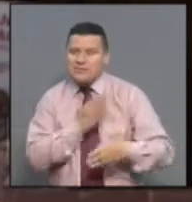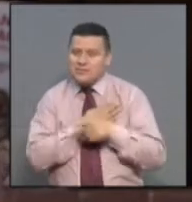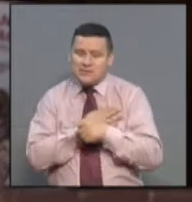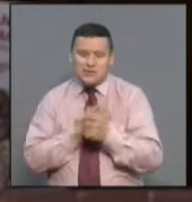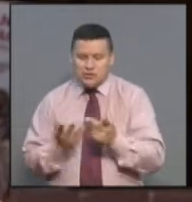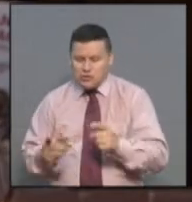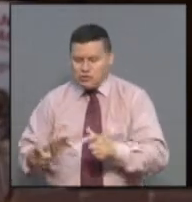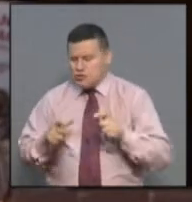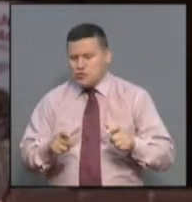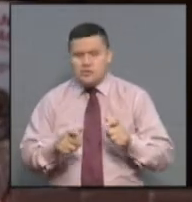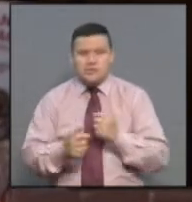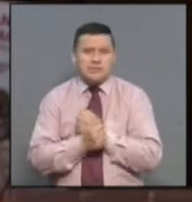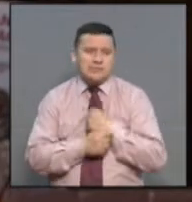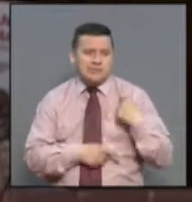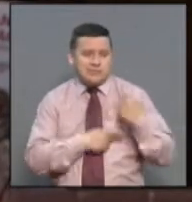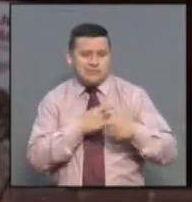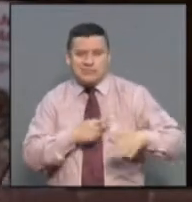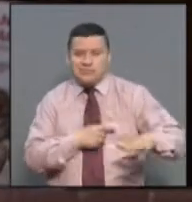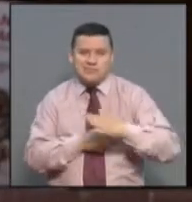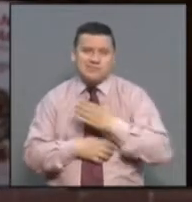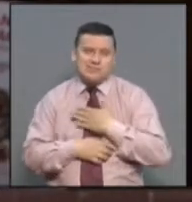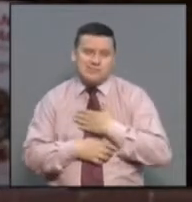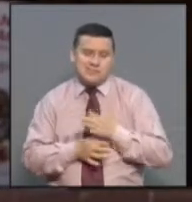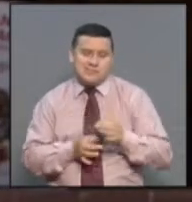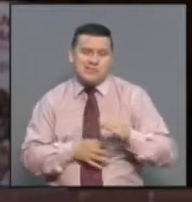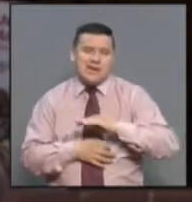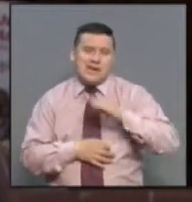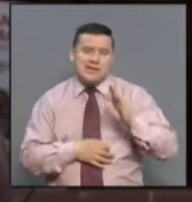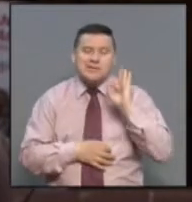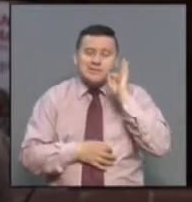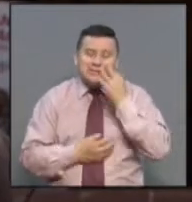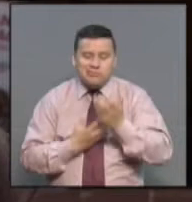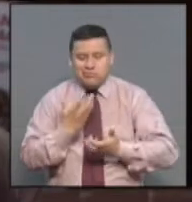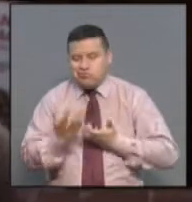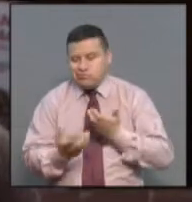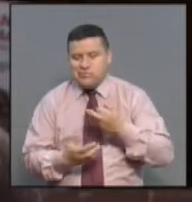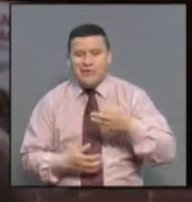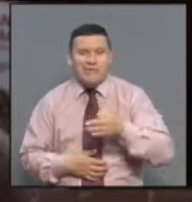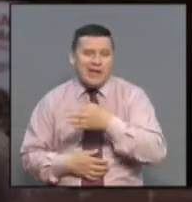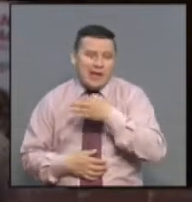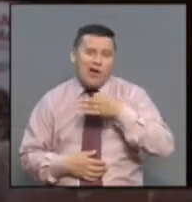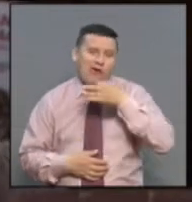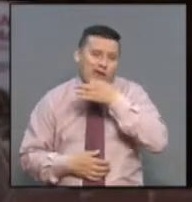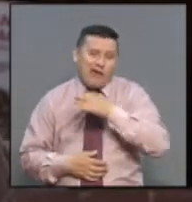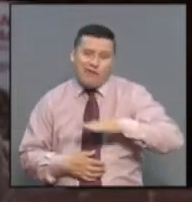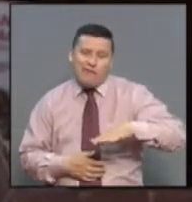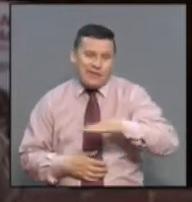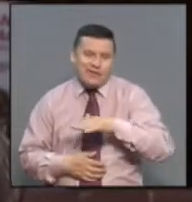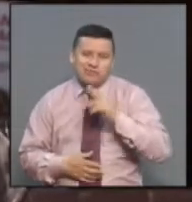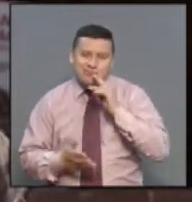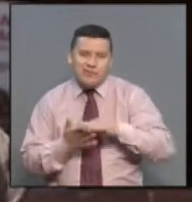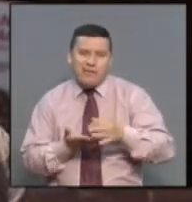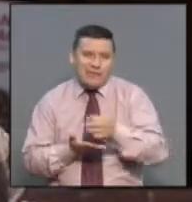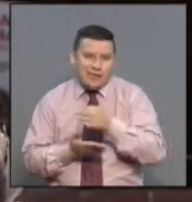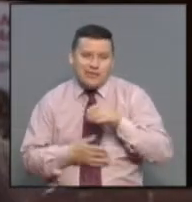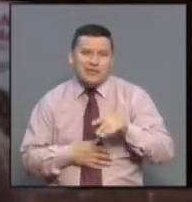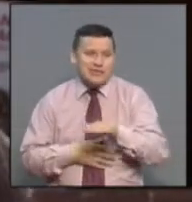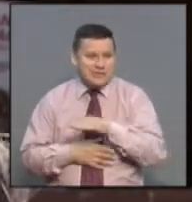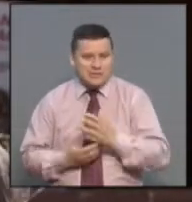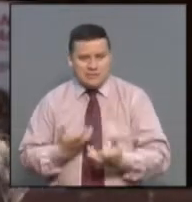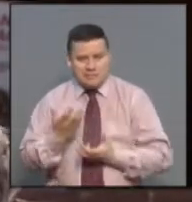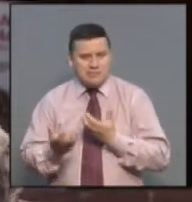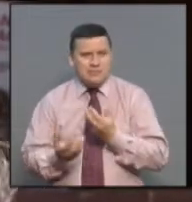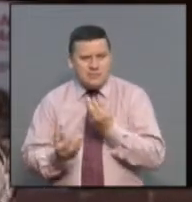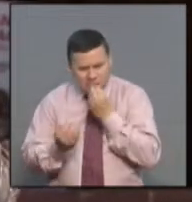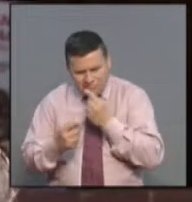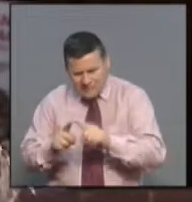los dos platos más tradicionales de nuestra región. Pues la bandeja paisa es conocida por tener